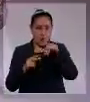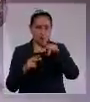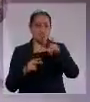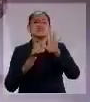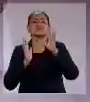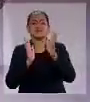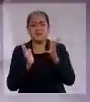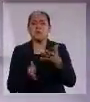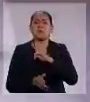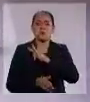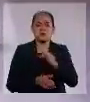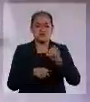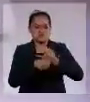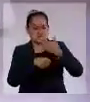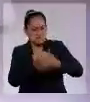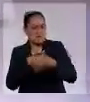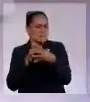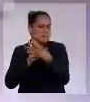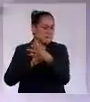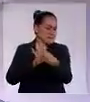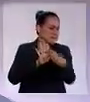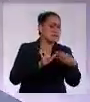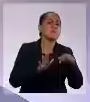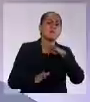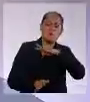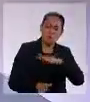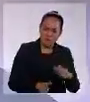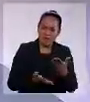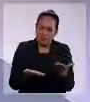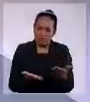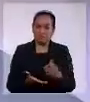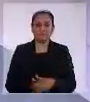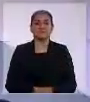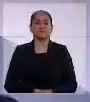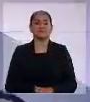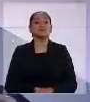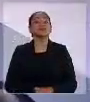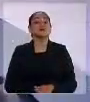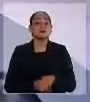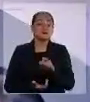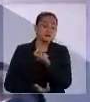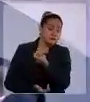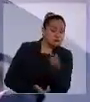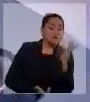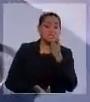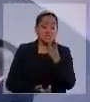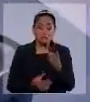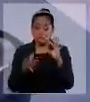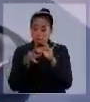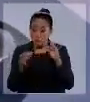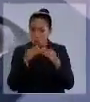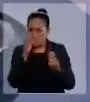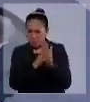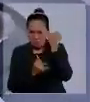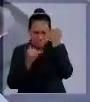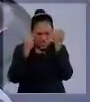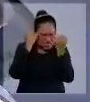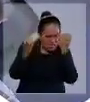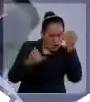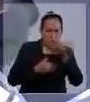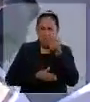país. Decía, han hablado de innovación, han hablado de conectividad, han hablado